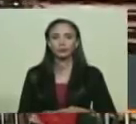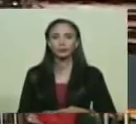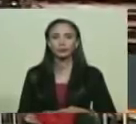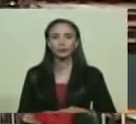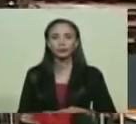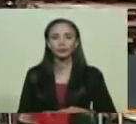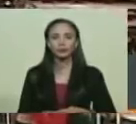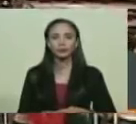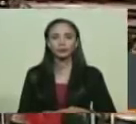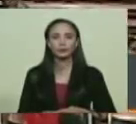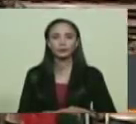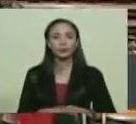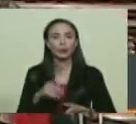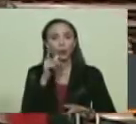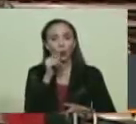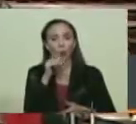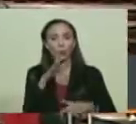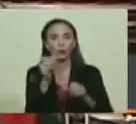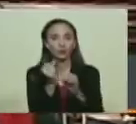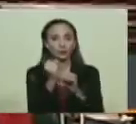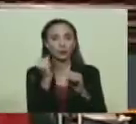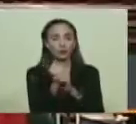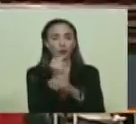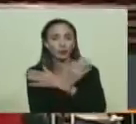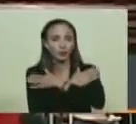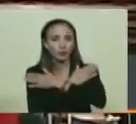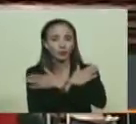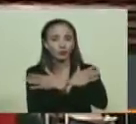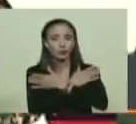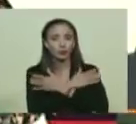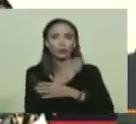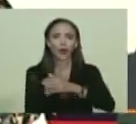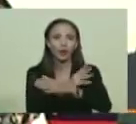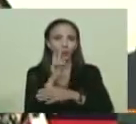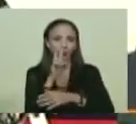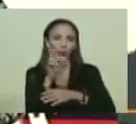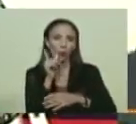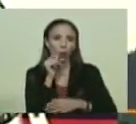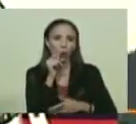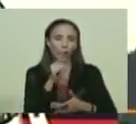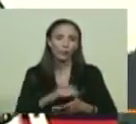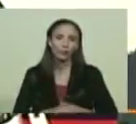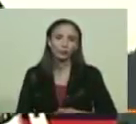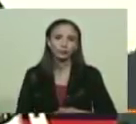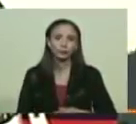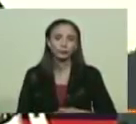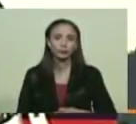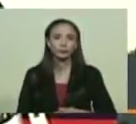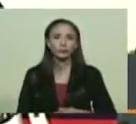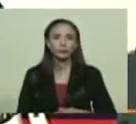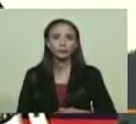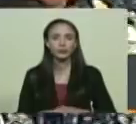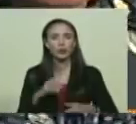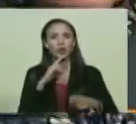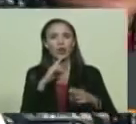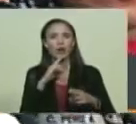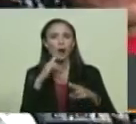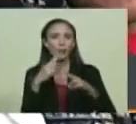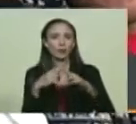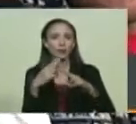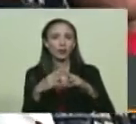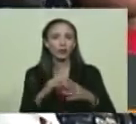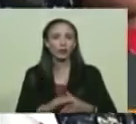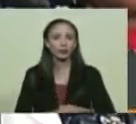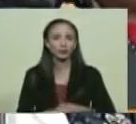Cacioppo trabaja, vale, lo felicito. Cacioppo. ¿Se apellido en qué parte de Italia viene? Sicilia, mi comandante.